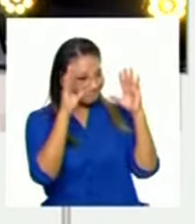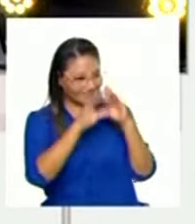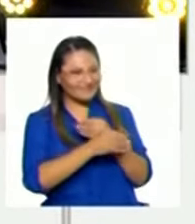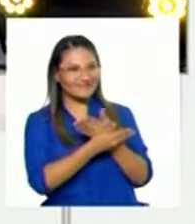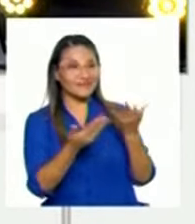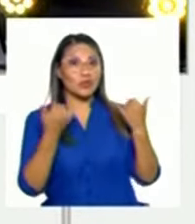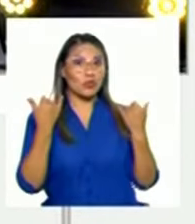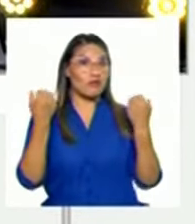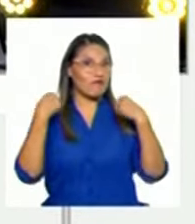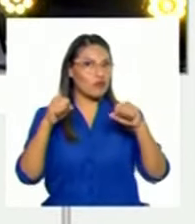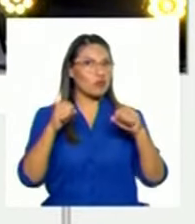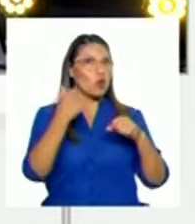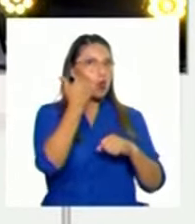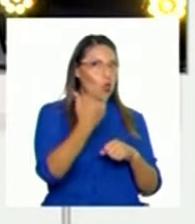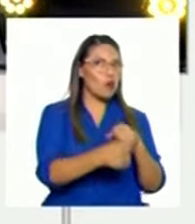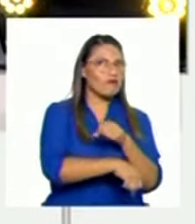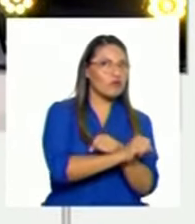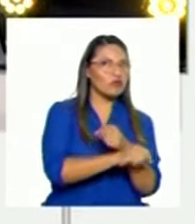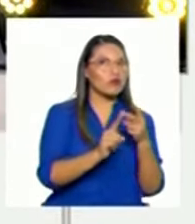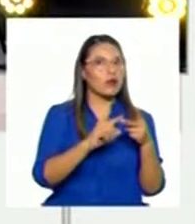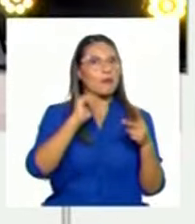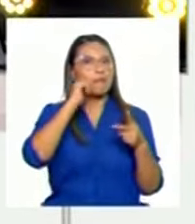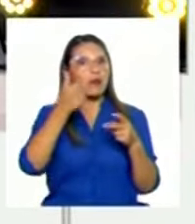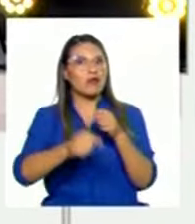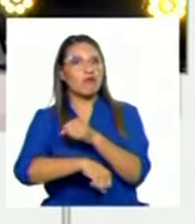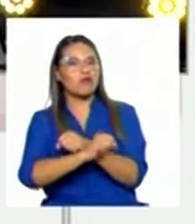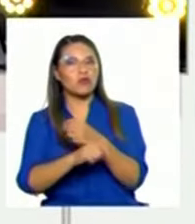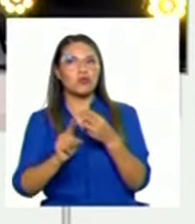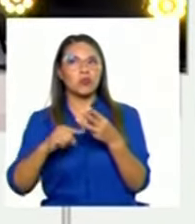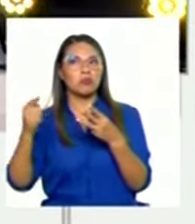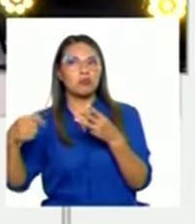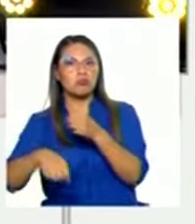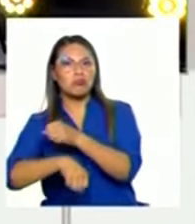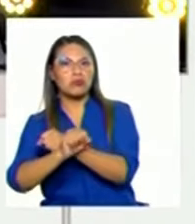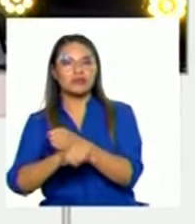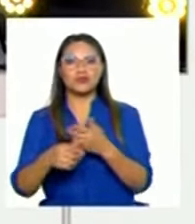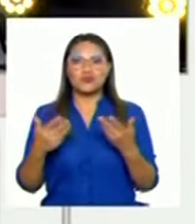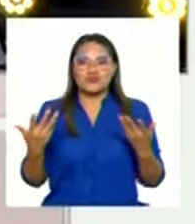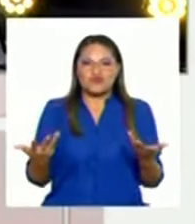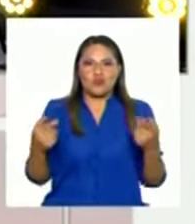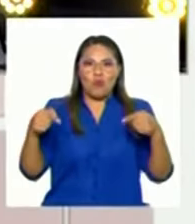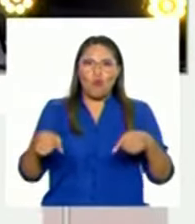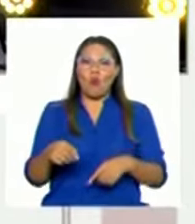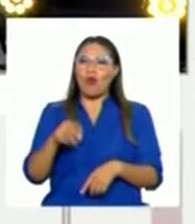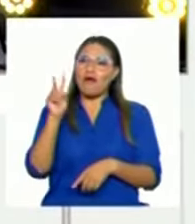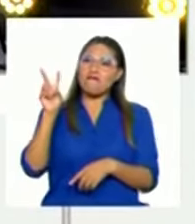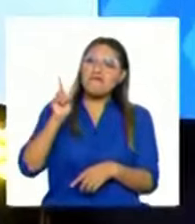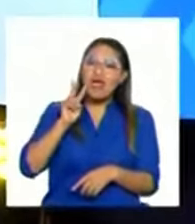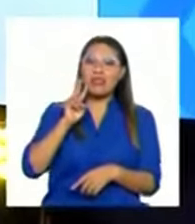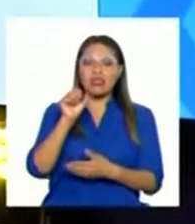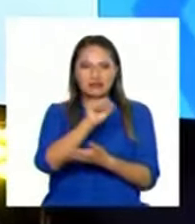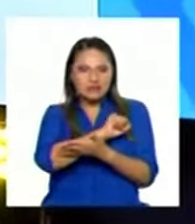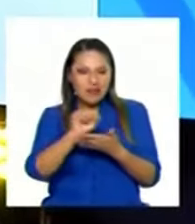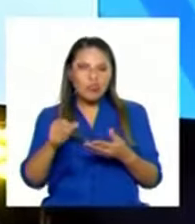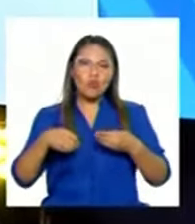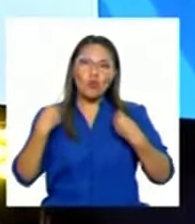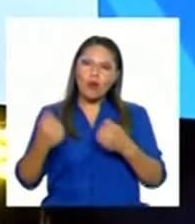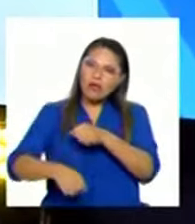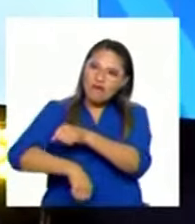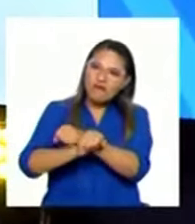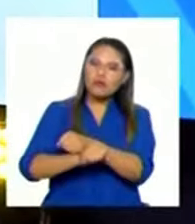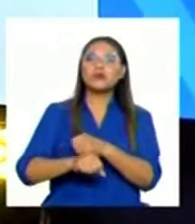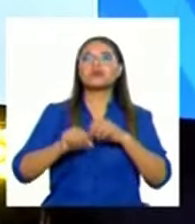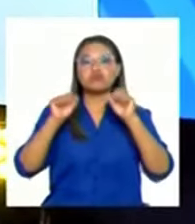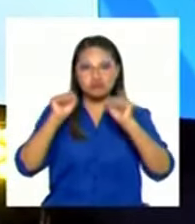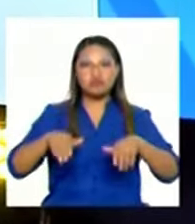fútbol. Hoy hay fútbol, mañana Viernes Santo hay fútbol. Pregunta las costumbres, lo que decían ustedes, ¿no? Antes era imposible que Viernes Santo se juegue un partido de fútbol